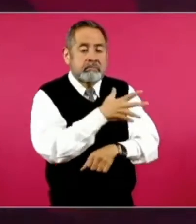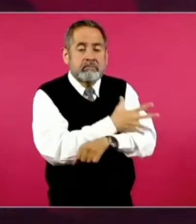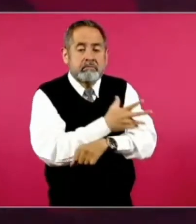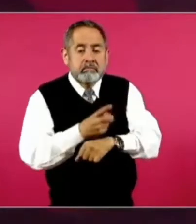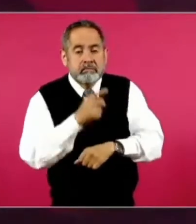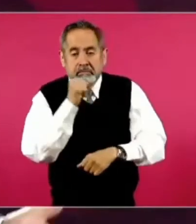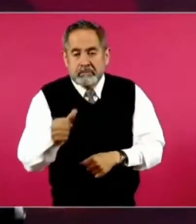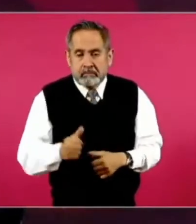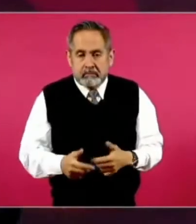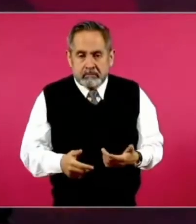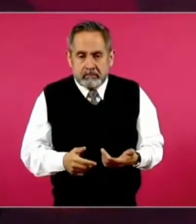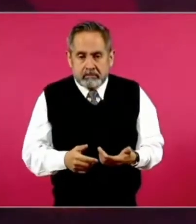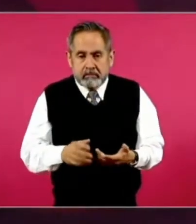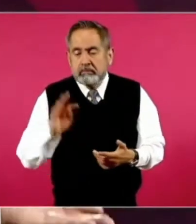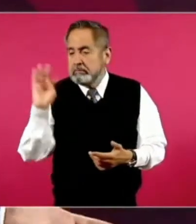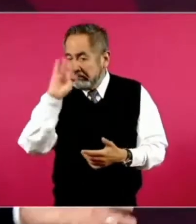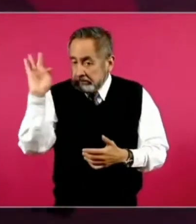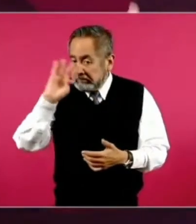de decir,